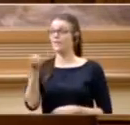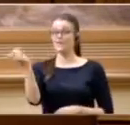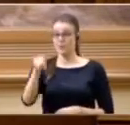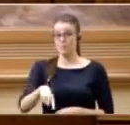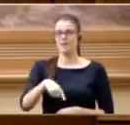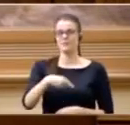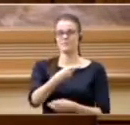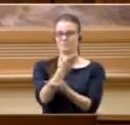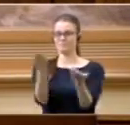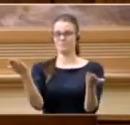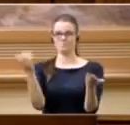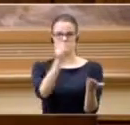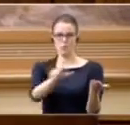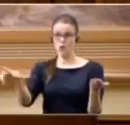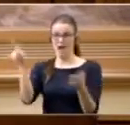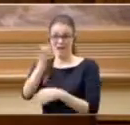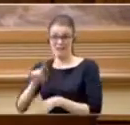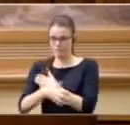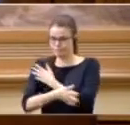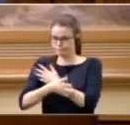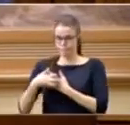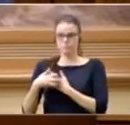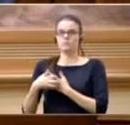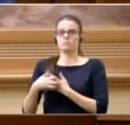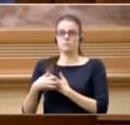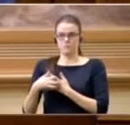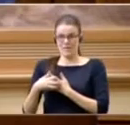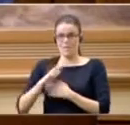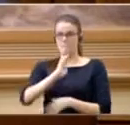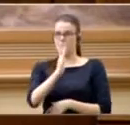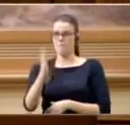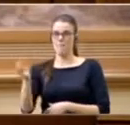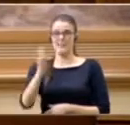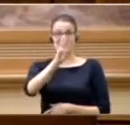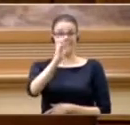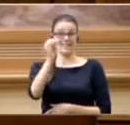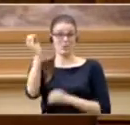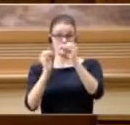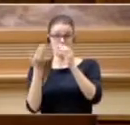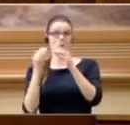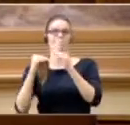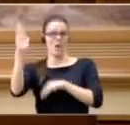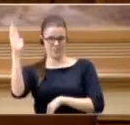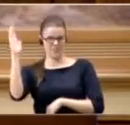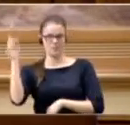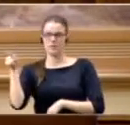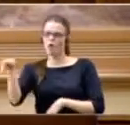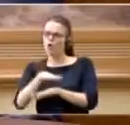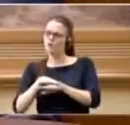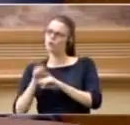esos canarios que están bajo el umbral de la pobreza y que afecta a más del 30%, ¿qué va a hacer su